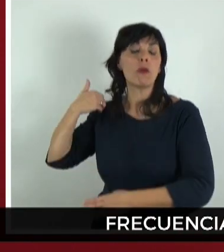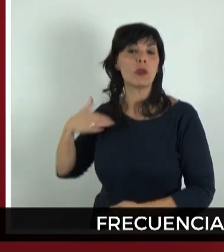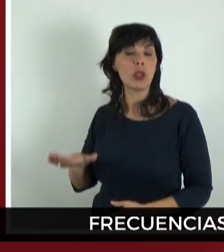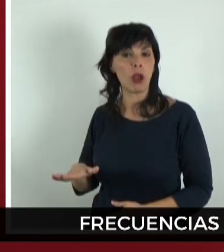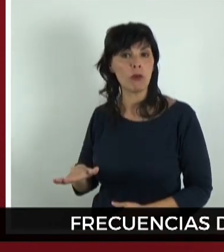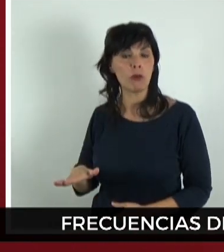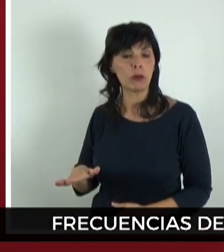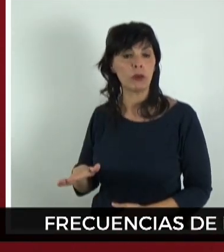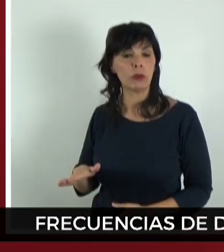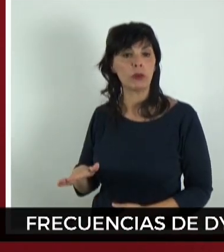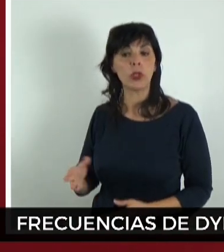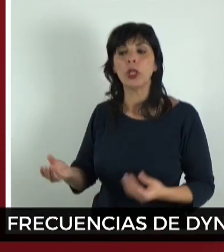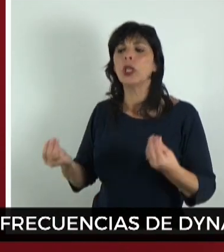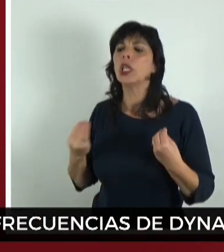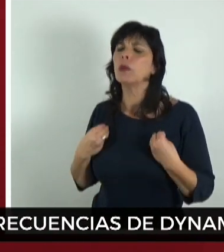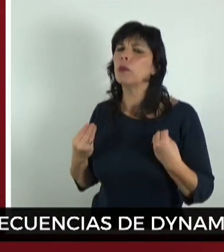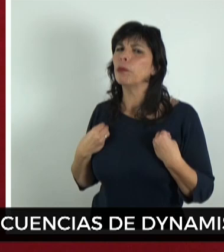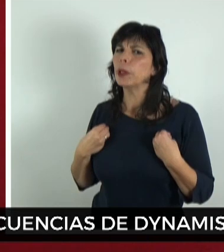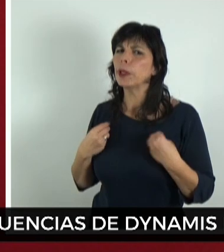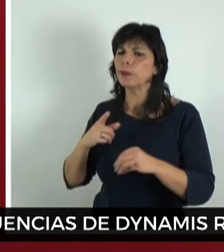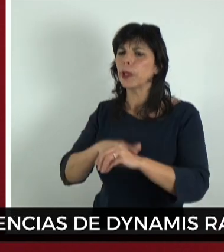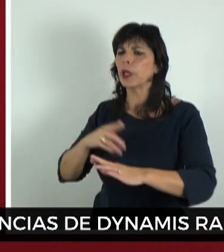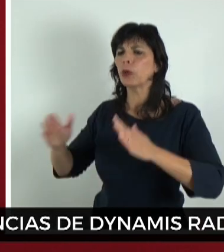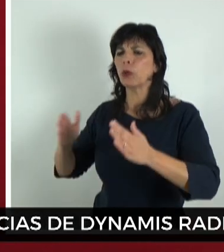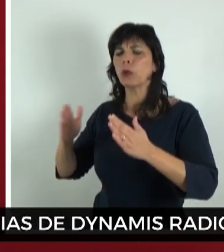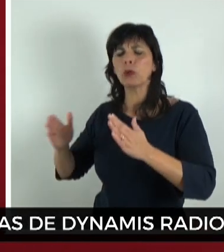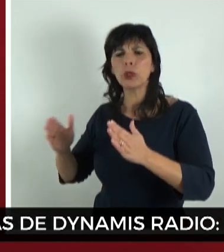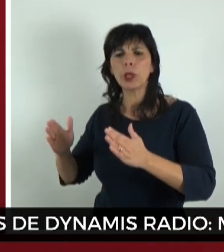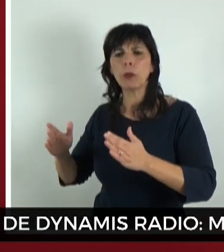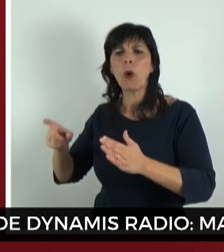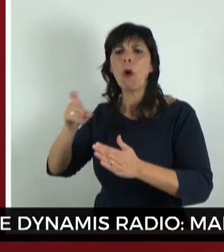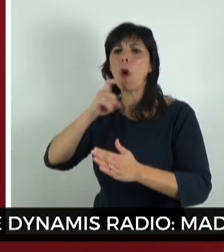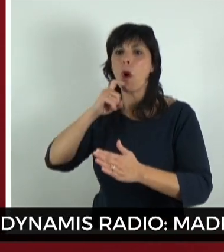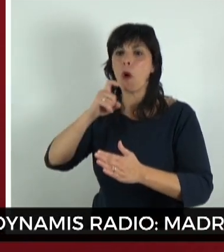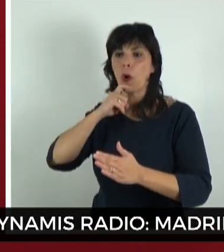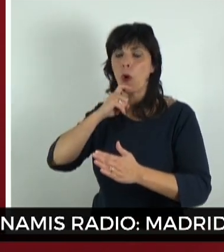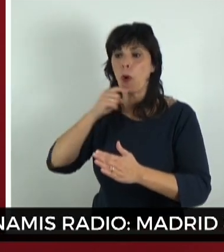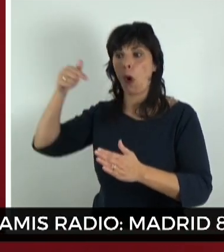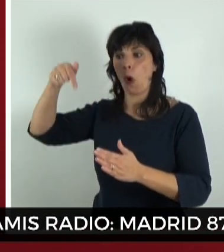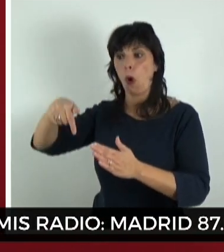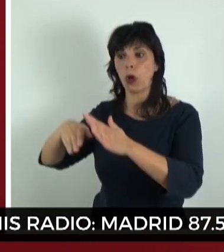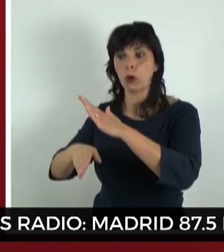viven en un continuo hoy que se llama la eternidad.